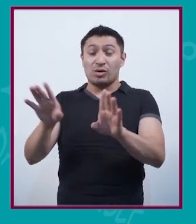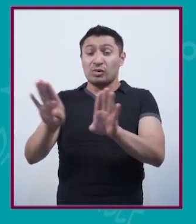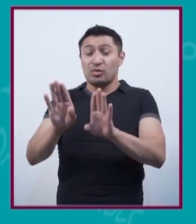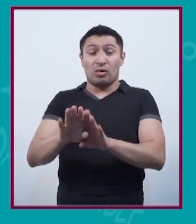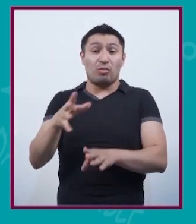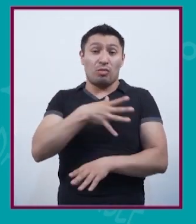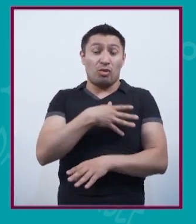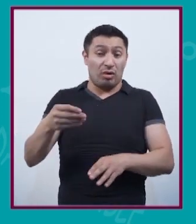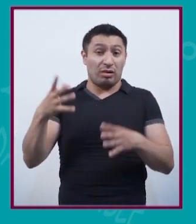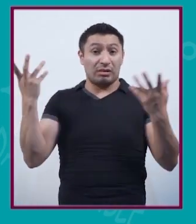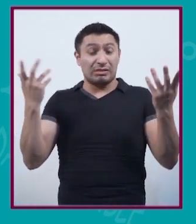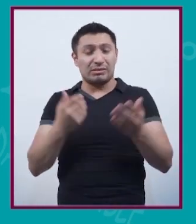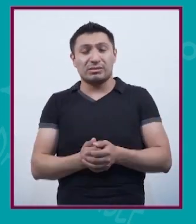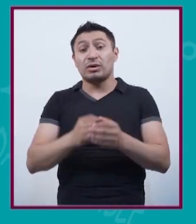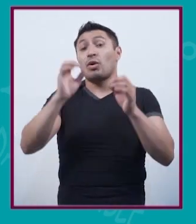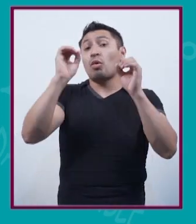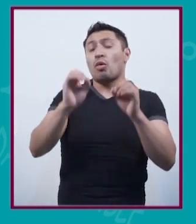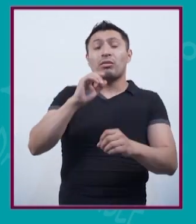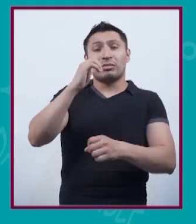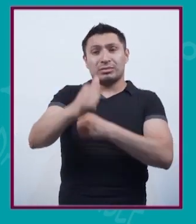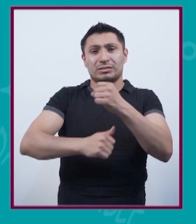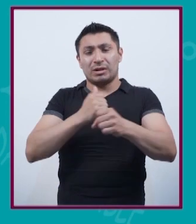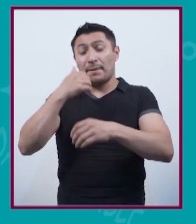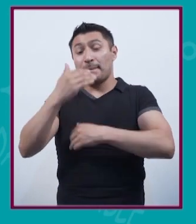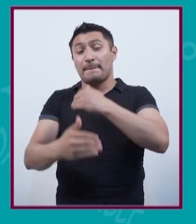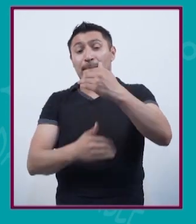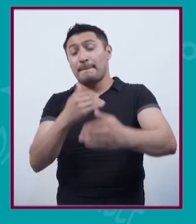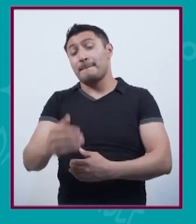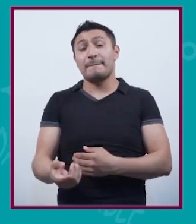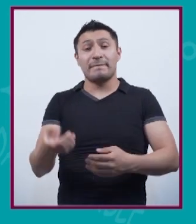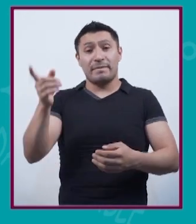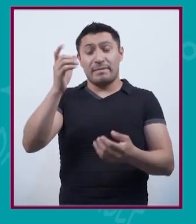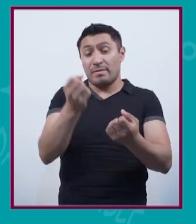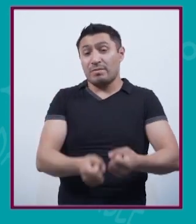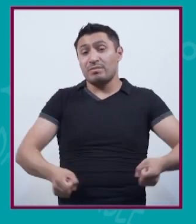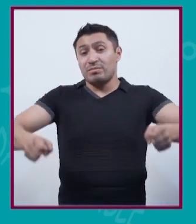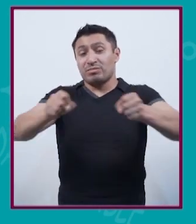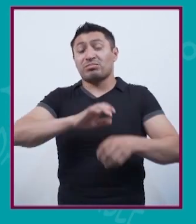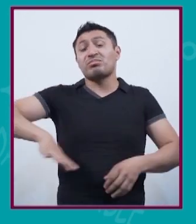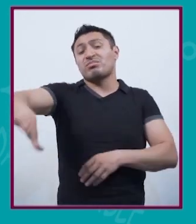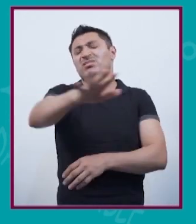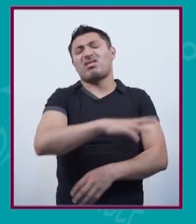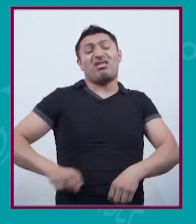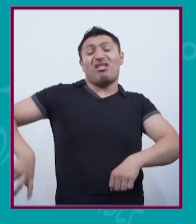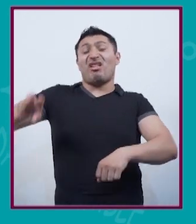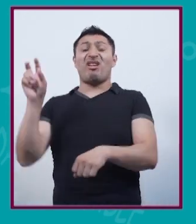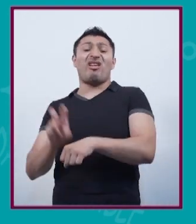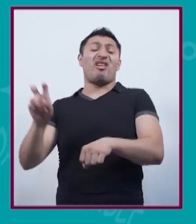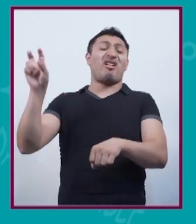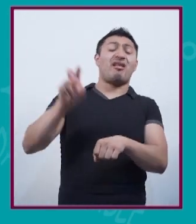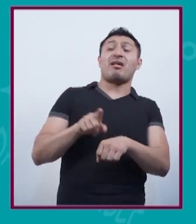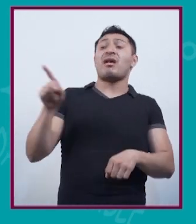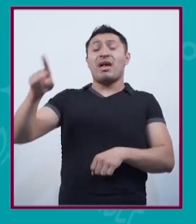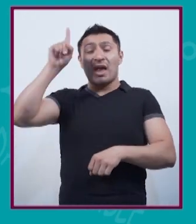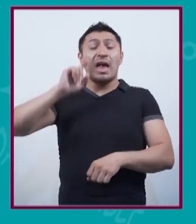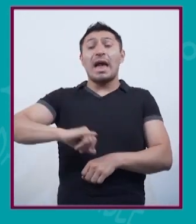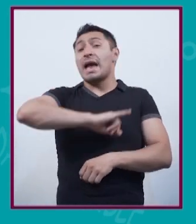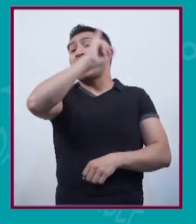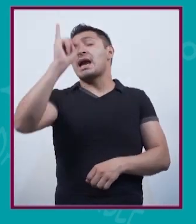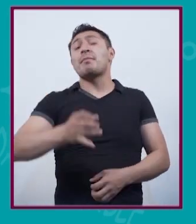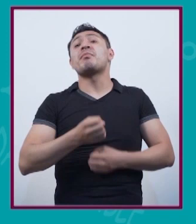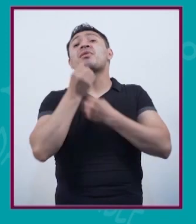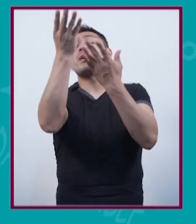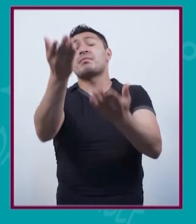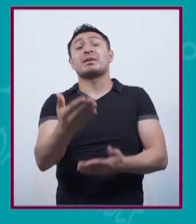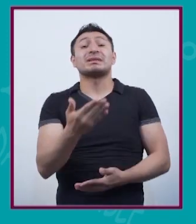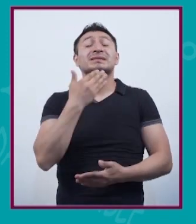su sobrino, a quien ella cuidaba como si fuera su hijo. O bien, el hecho de que años más tarde, en medio de una